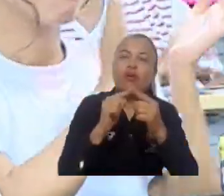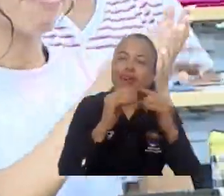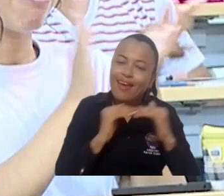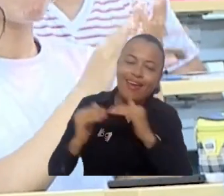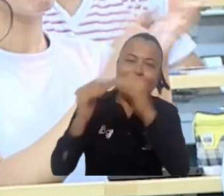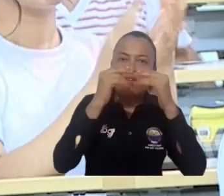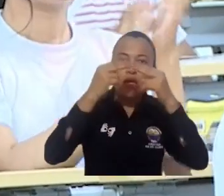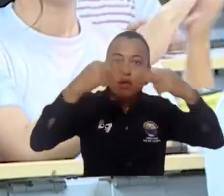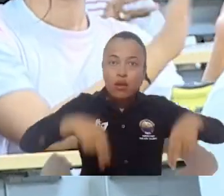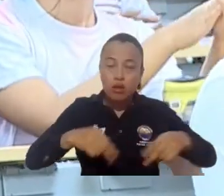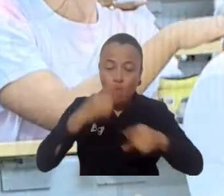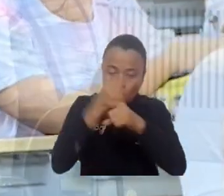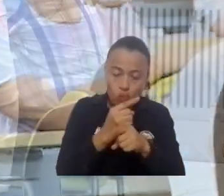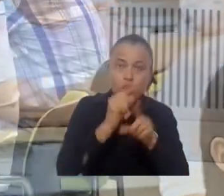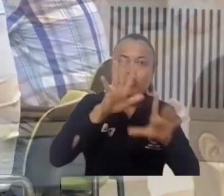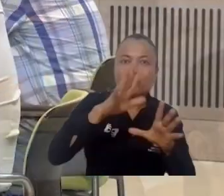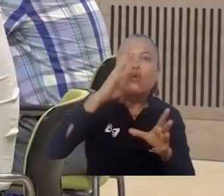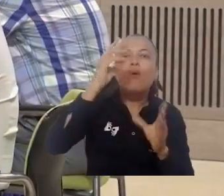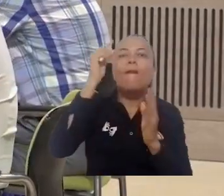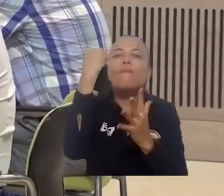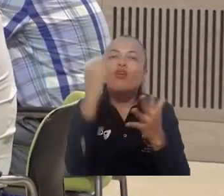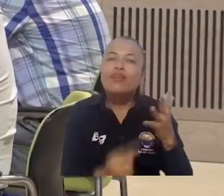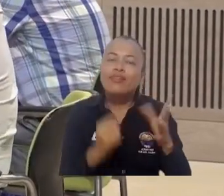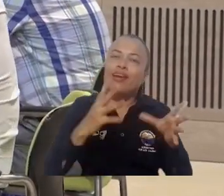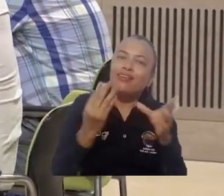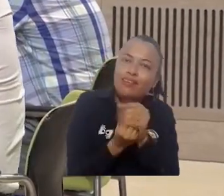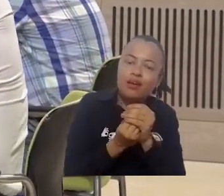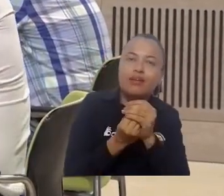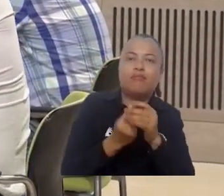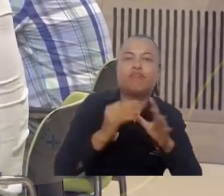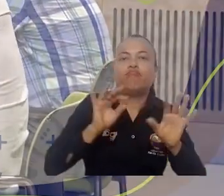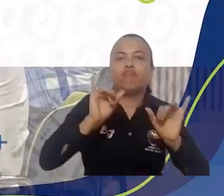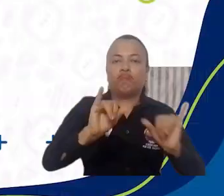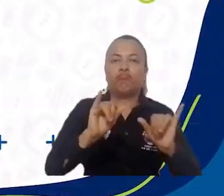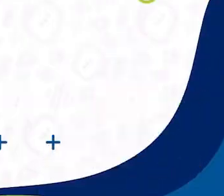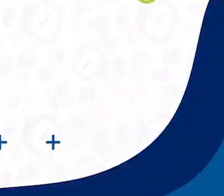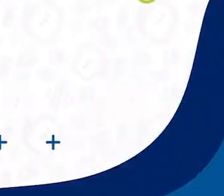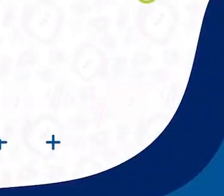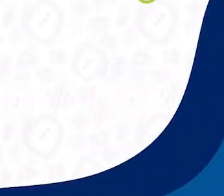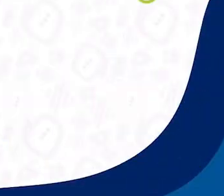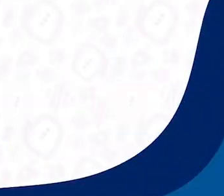basado en la equidad de género que cumpla con las políticas internas de inclusión